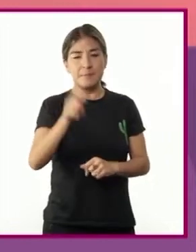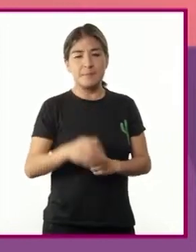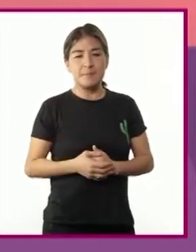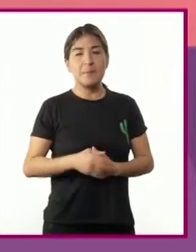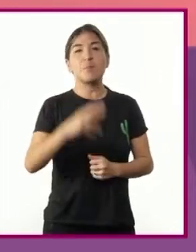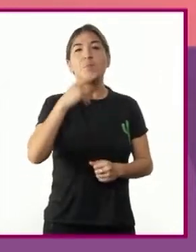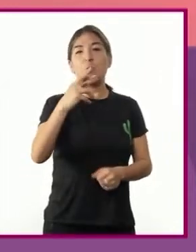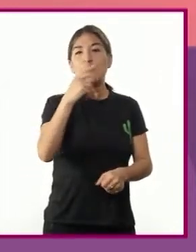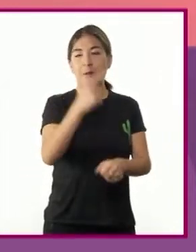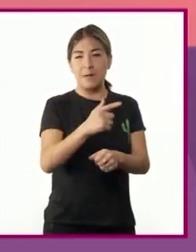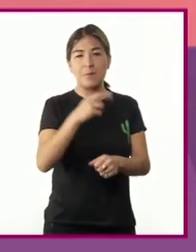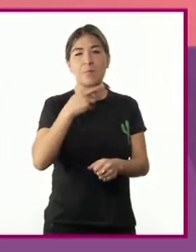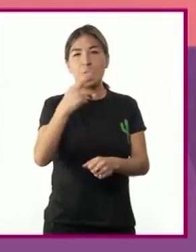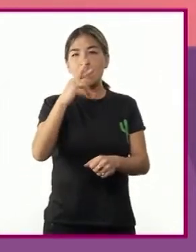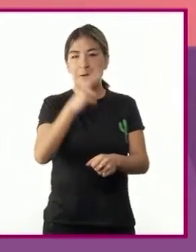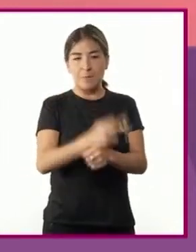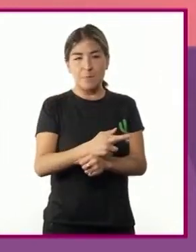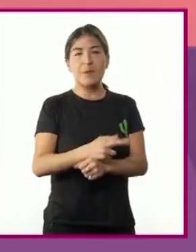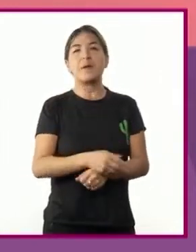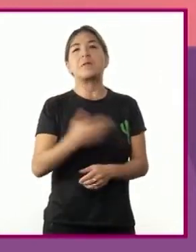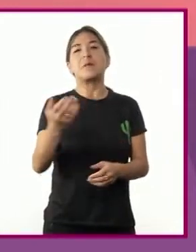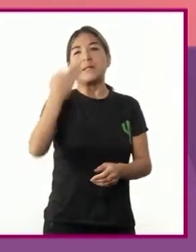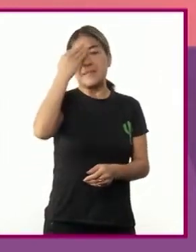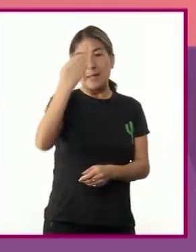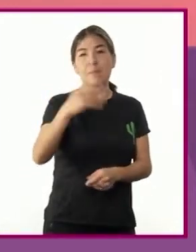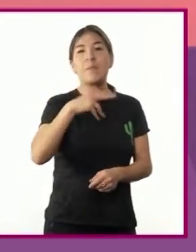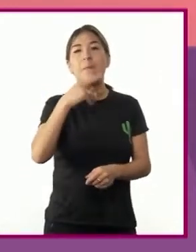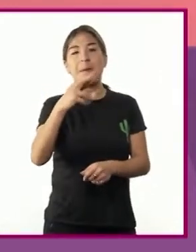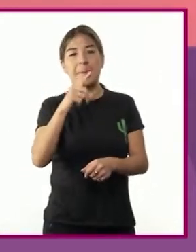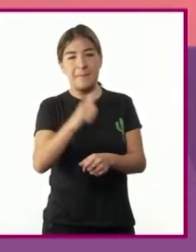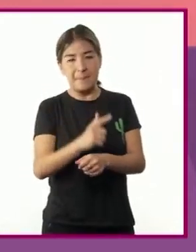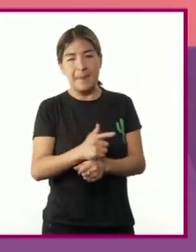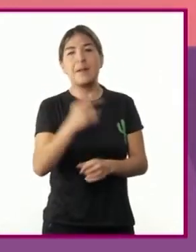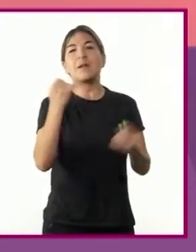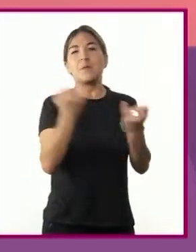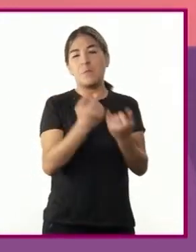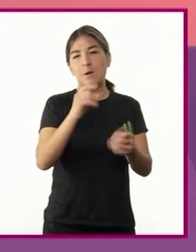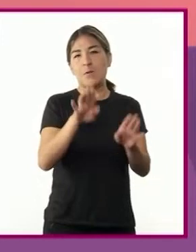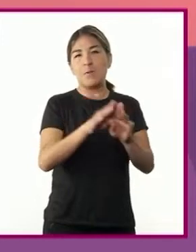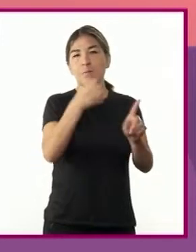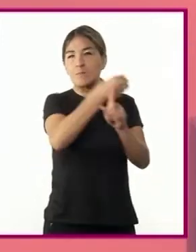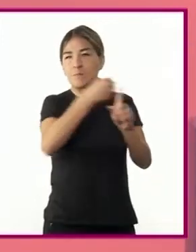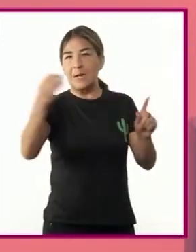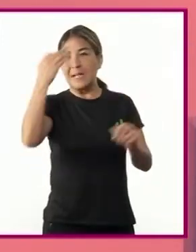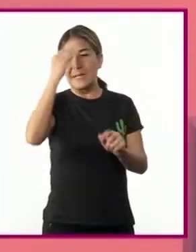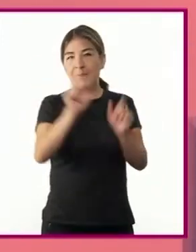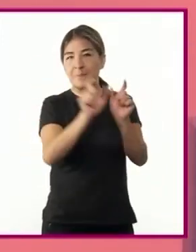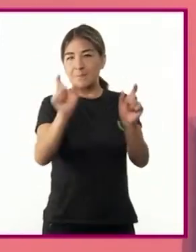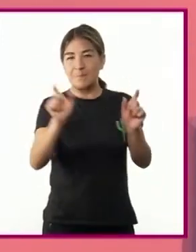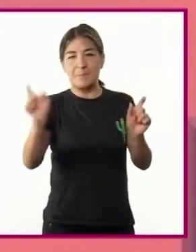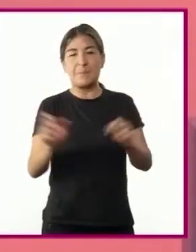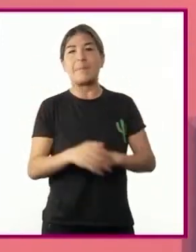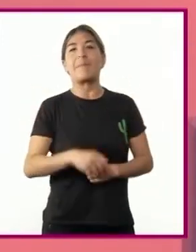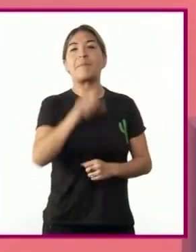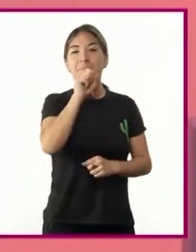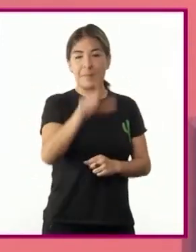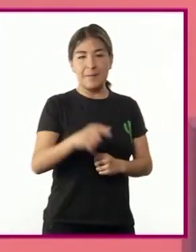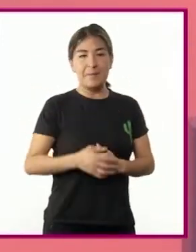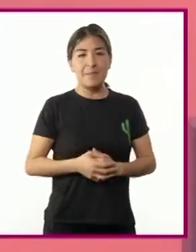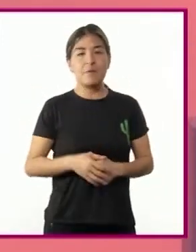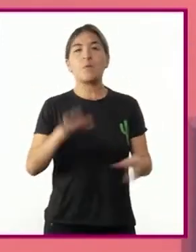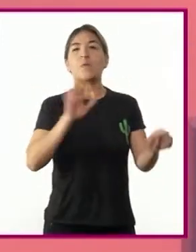el vocabulario técnico, los tiempos verbales y la concordancia sintáctica. Asimismo,